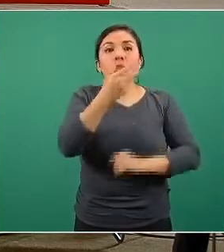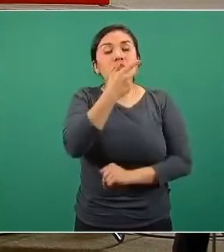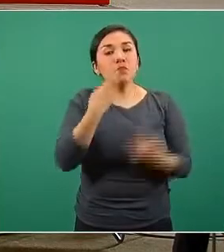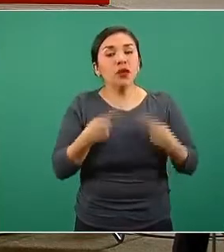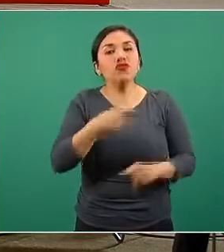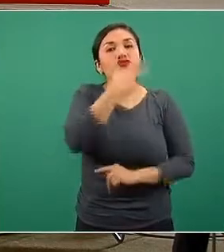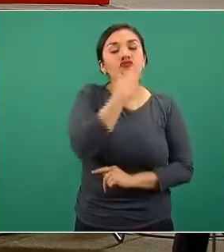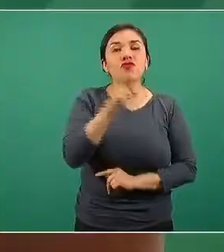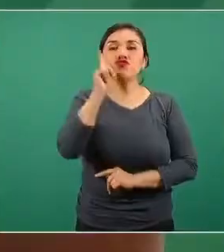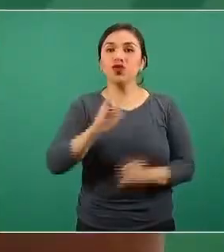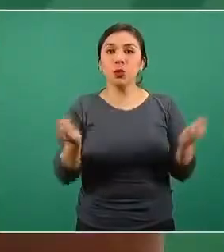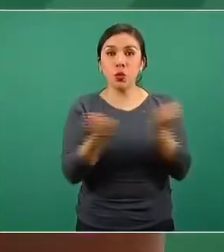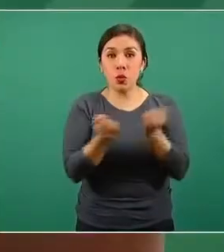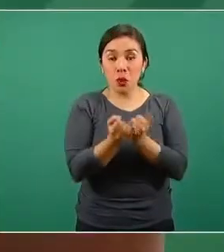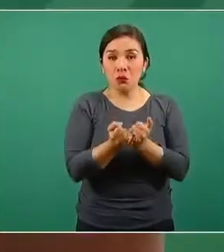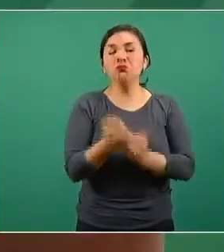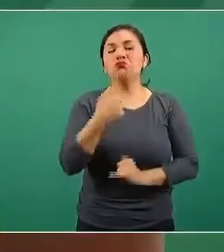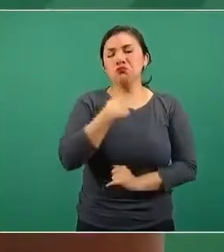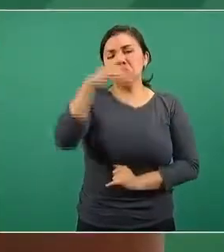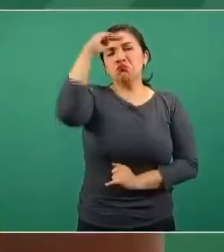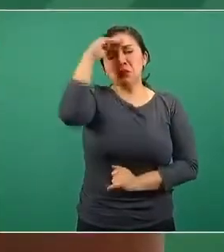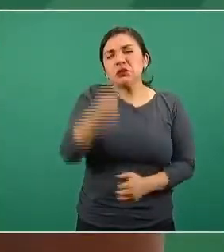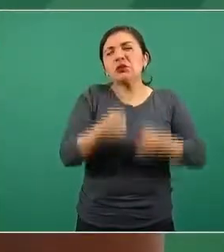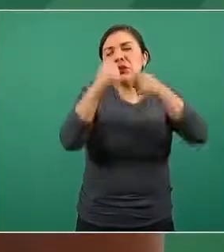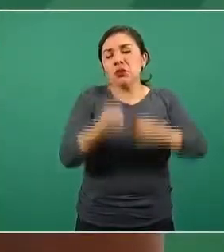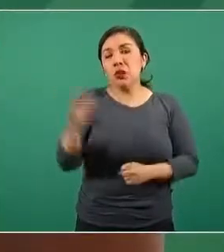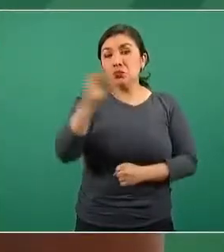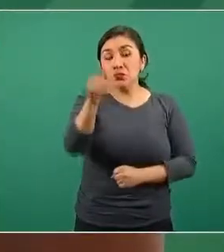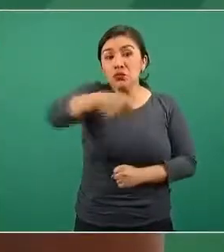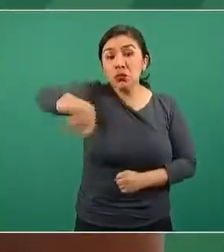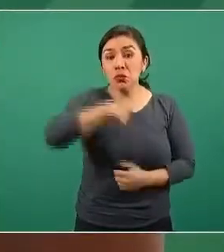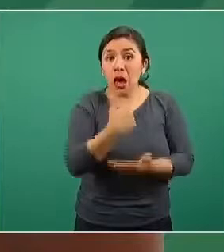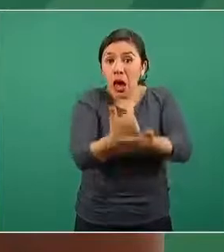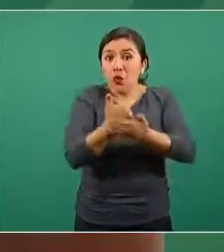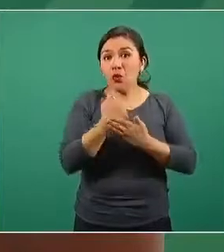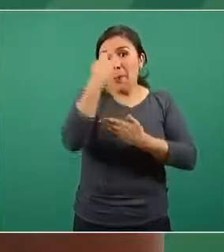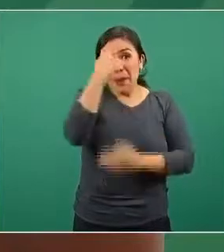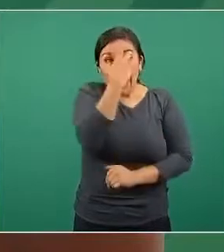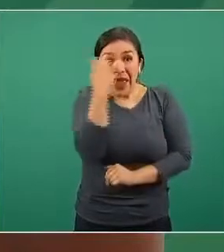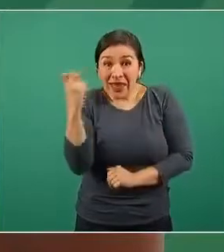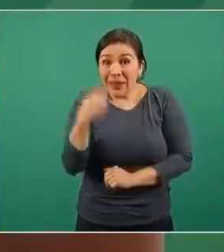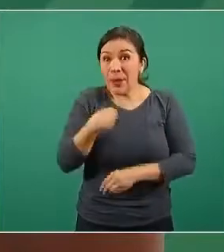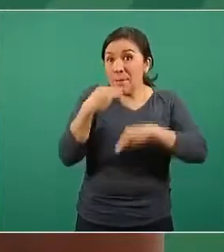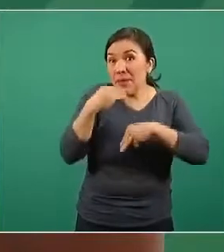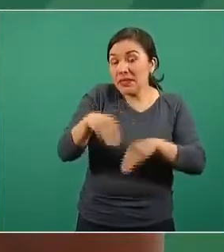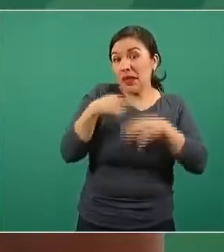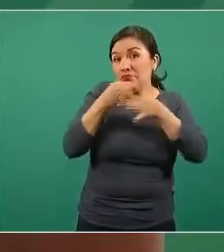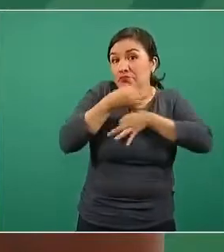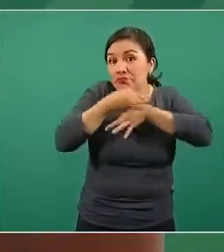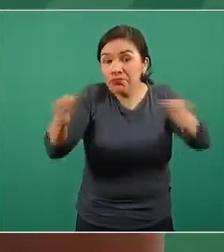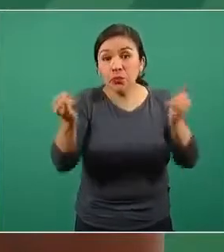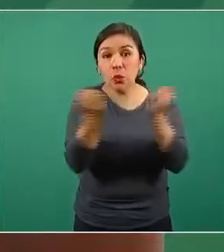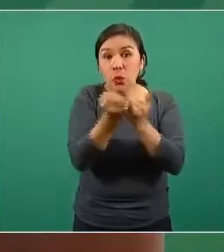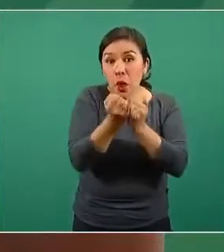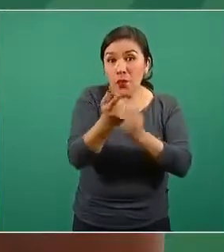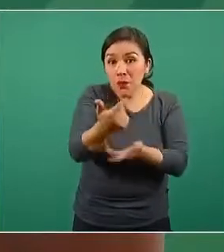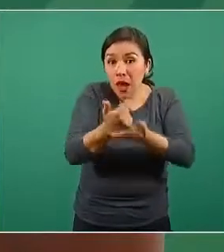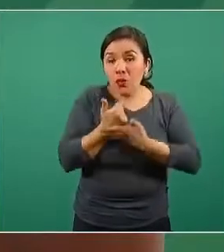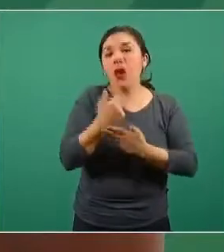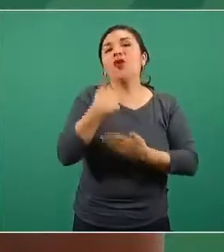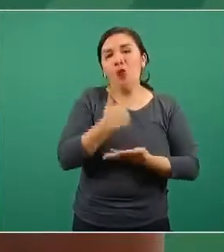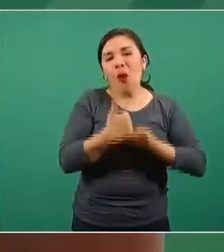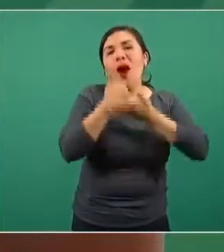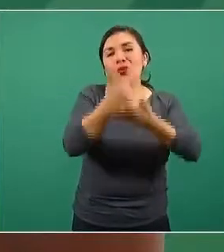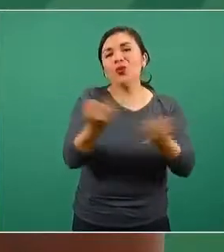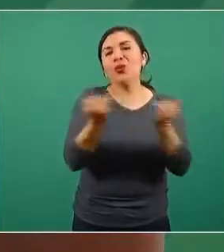y estamos seguras de que si nos ayudan a transmitir este mensaje, vamos a estar colaborando